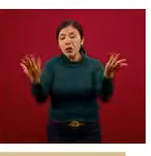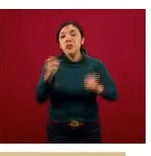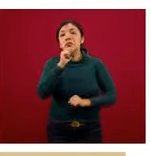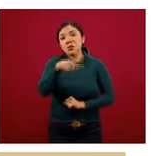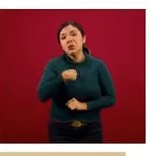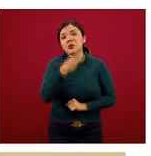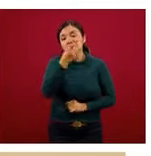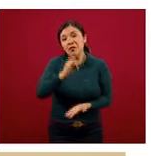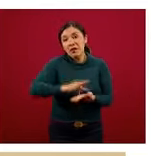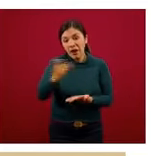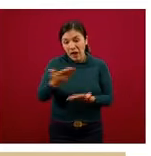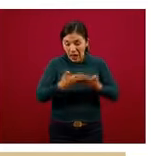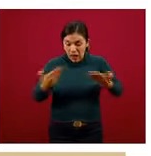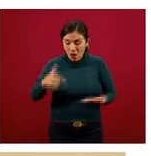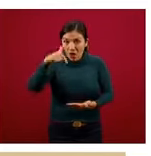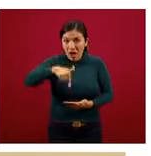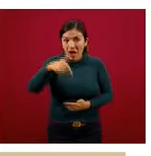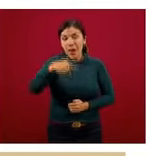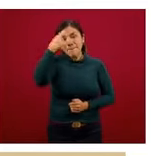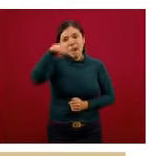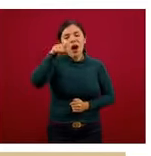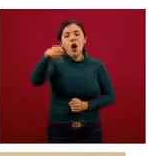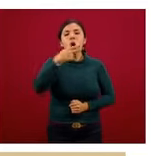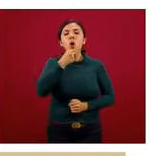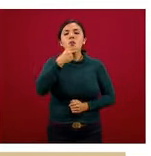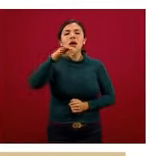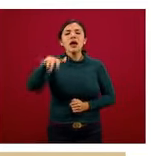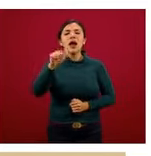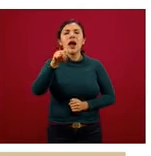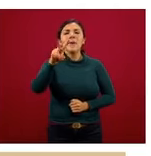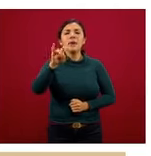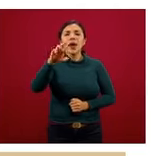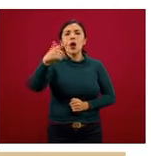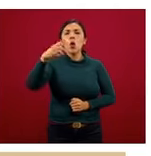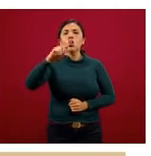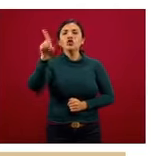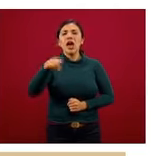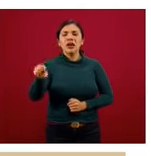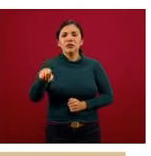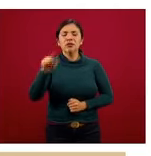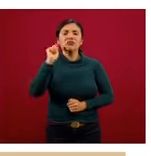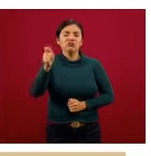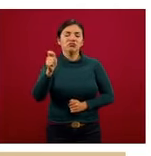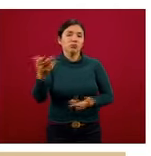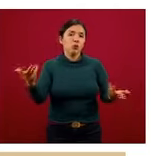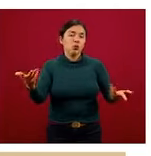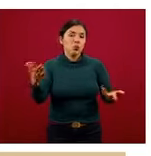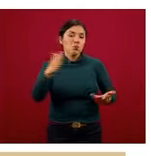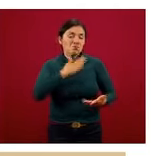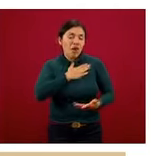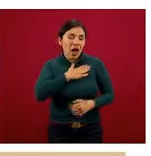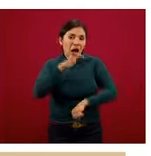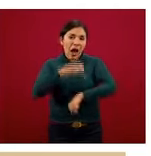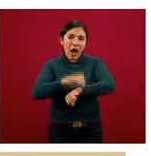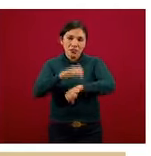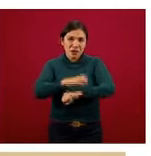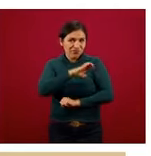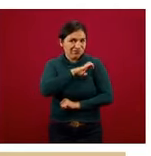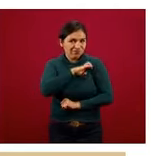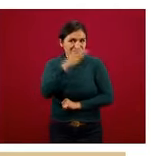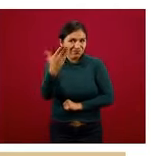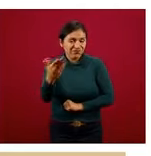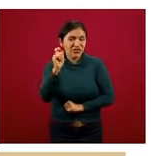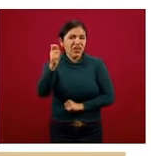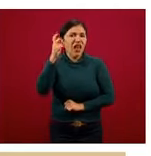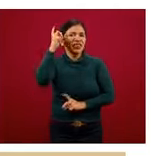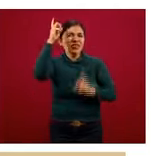quiero agradecer aquí públicamente a Javier González, nuestro muy querido amigo Javier González.